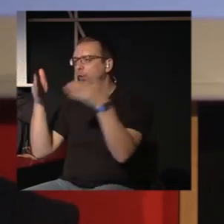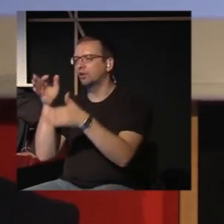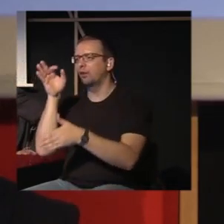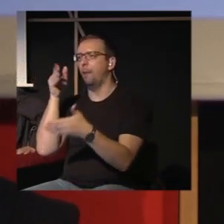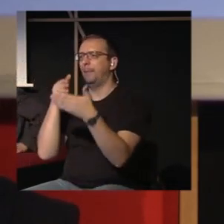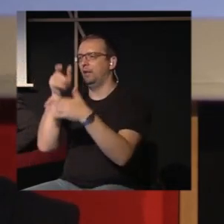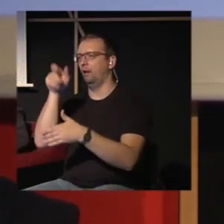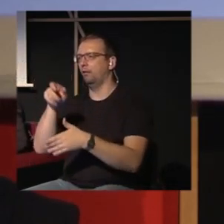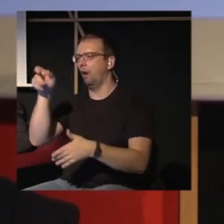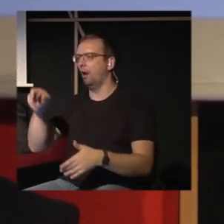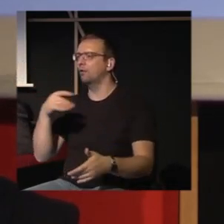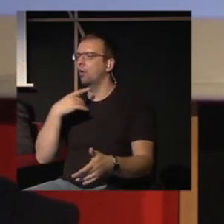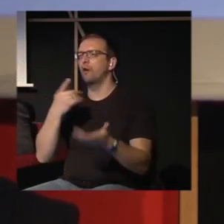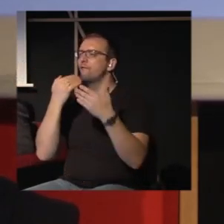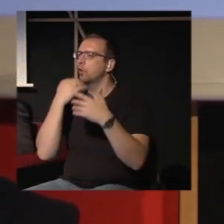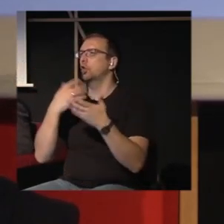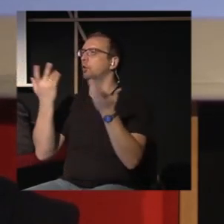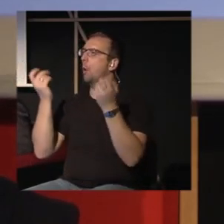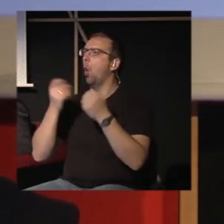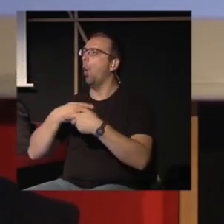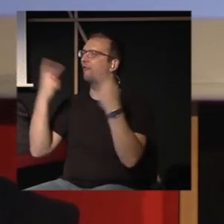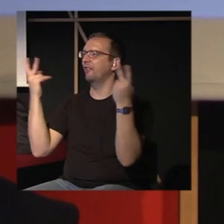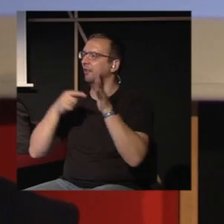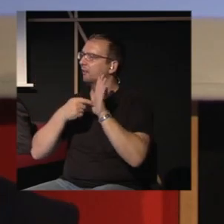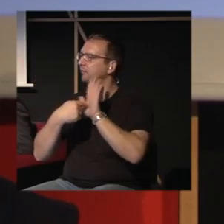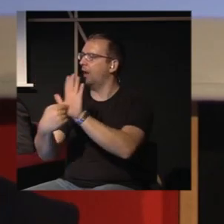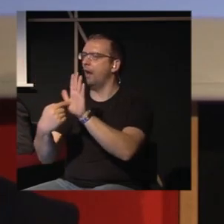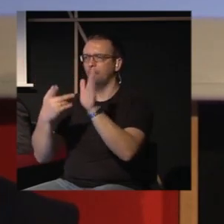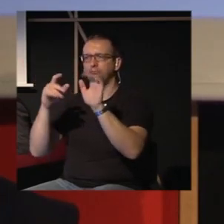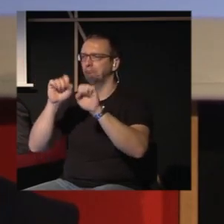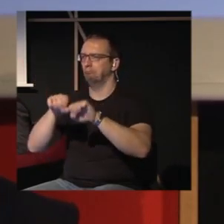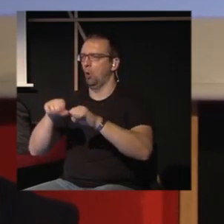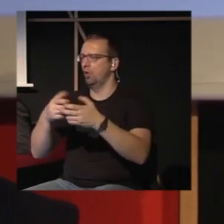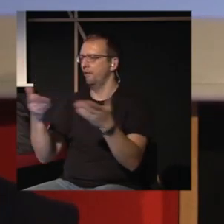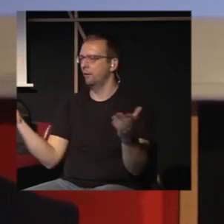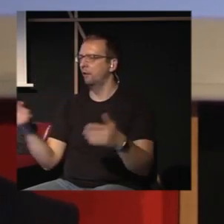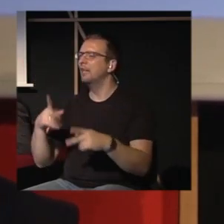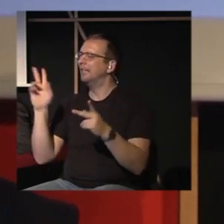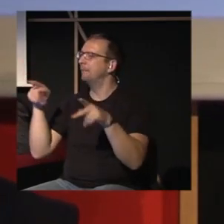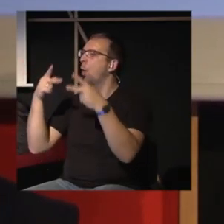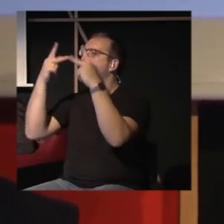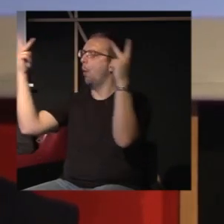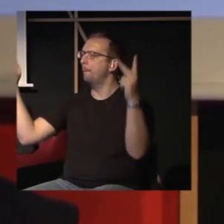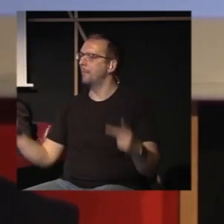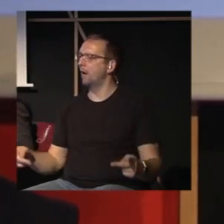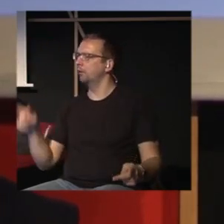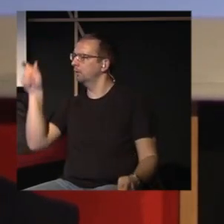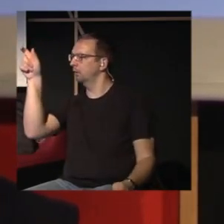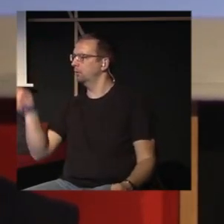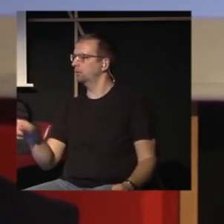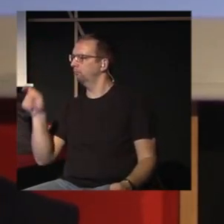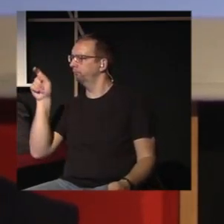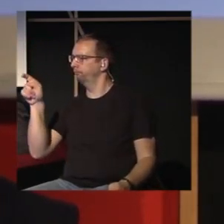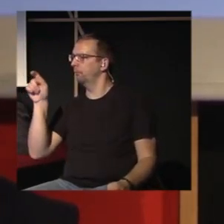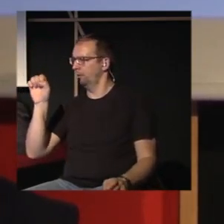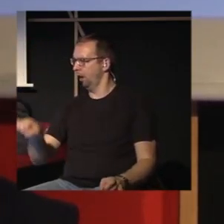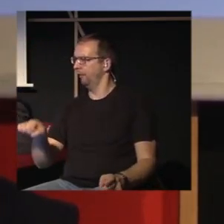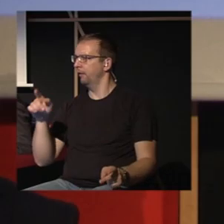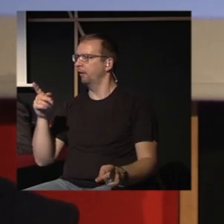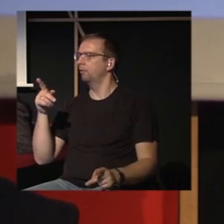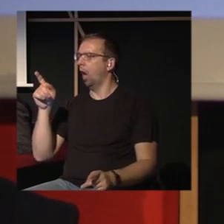adquirir entradas más baratas a un precio menor. Y aparte, los niños que van a acompañar a los jugadores van a ser